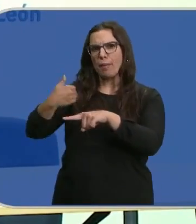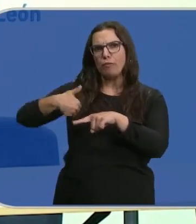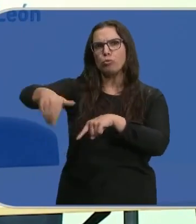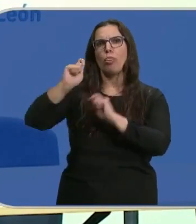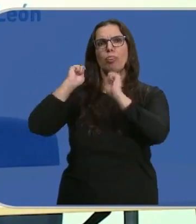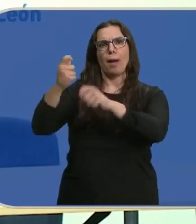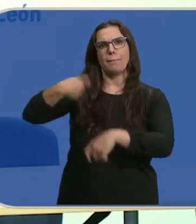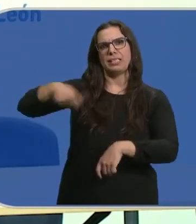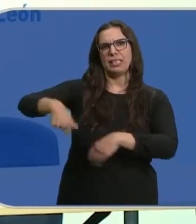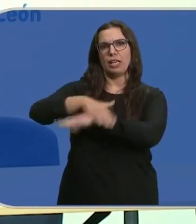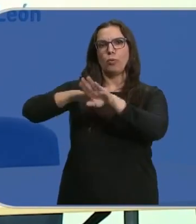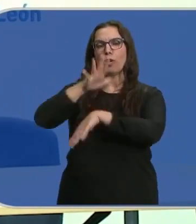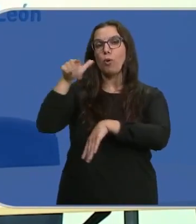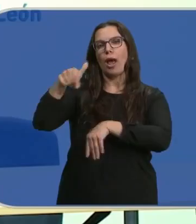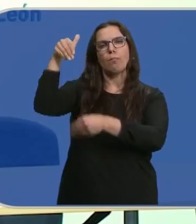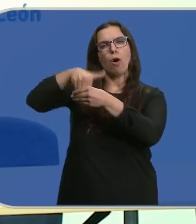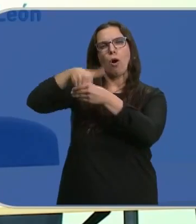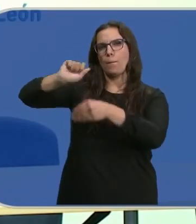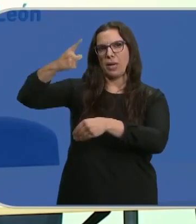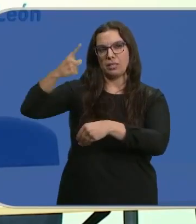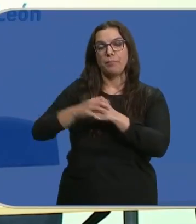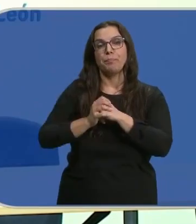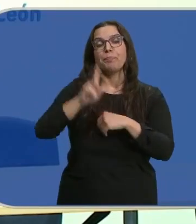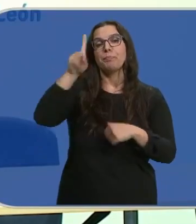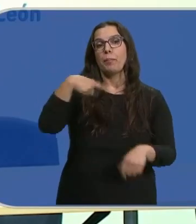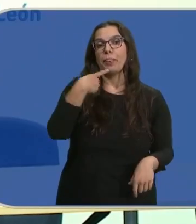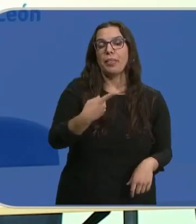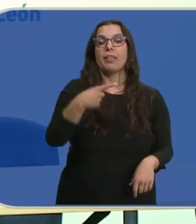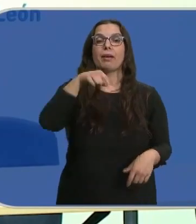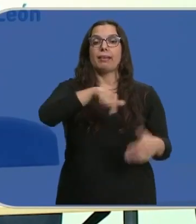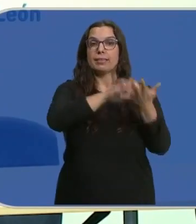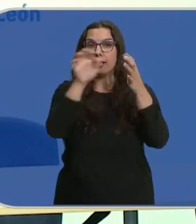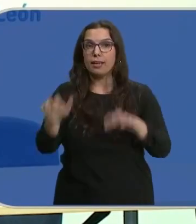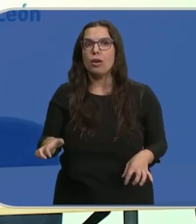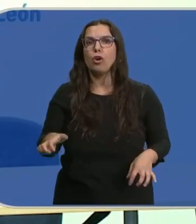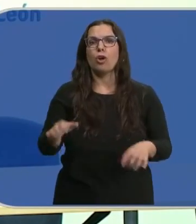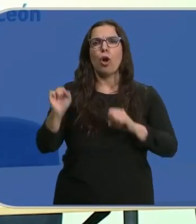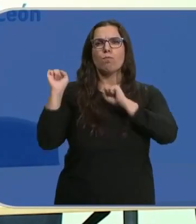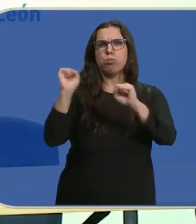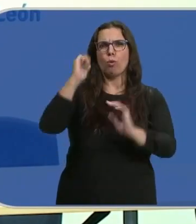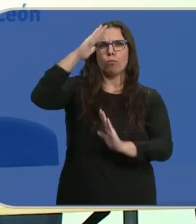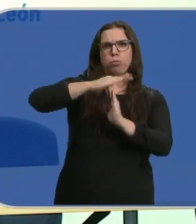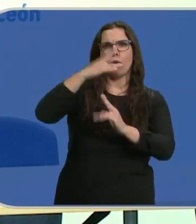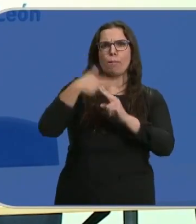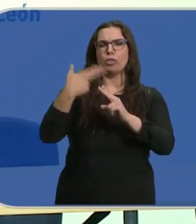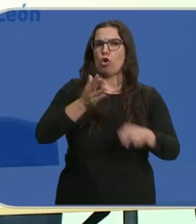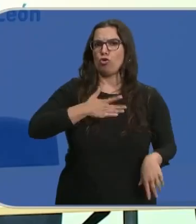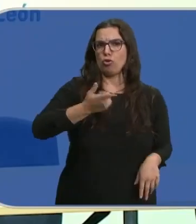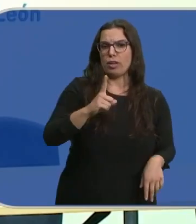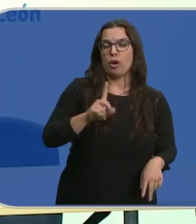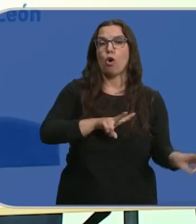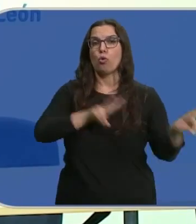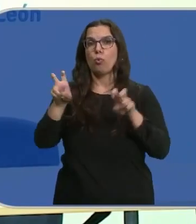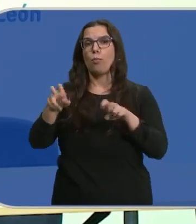próximo presidente del gobierno por ser el candidato más votado. Y dice también que Castilla y León no quiere bloqueo político ni un